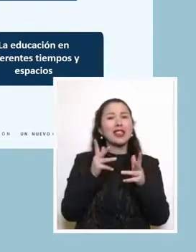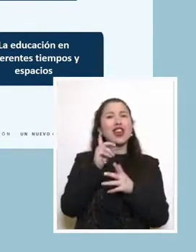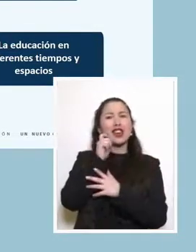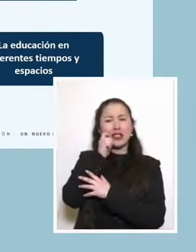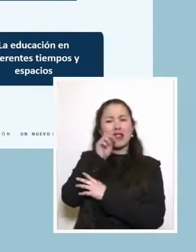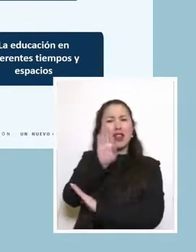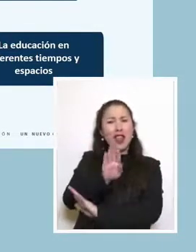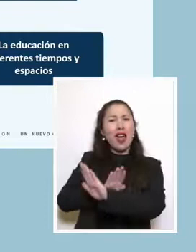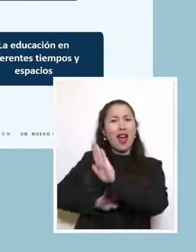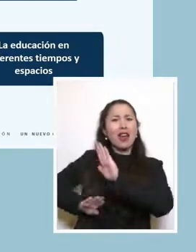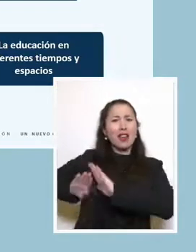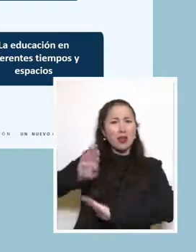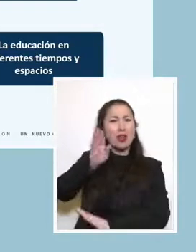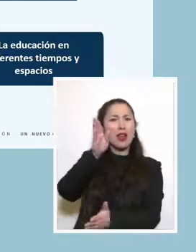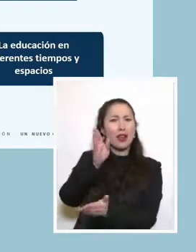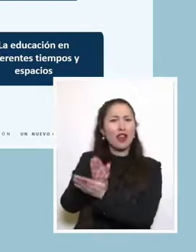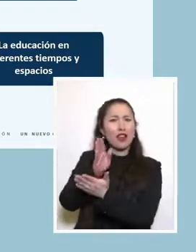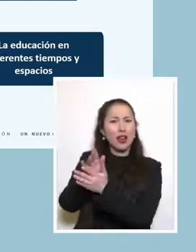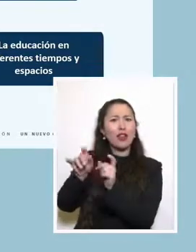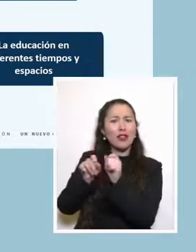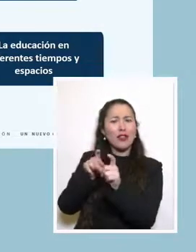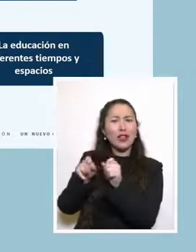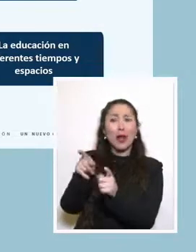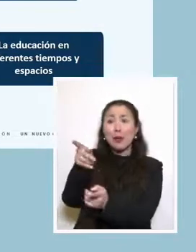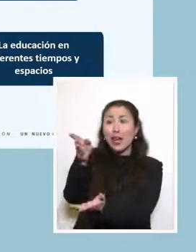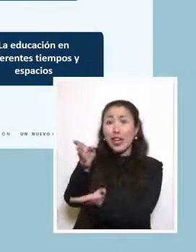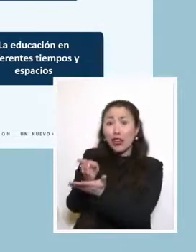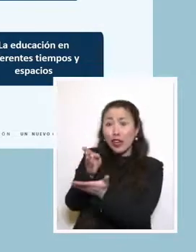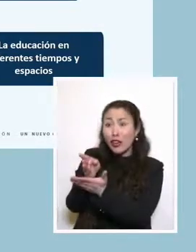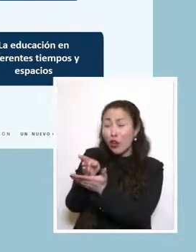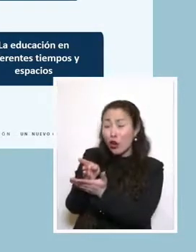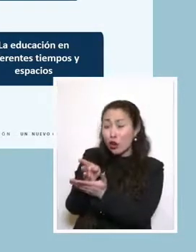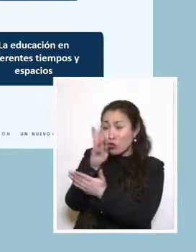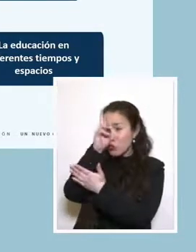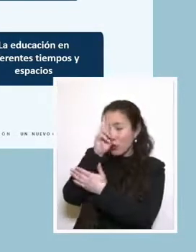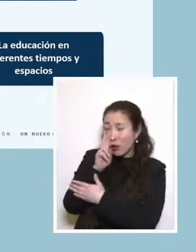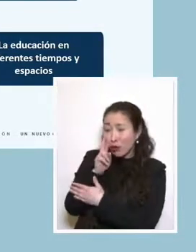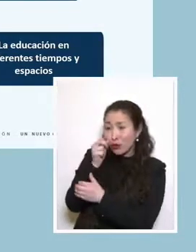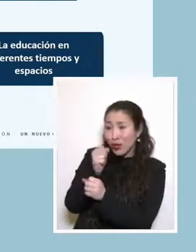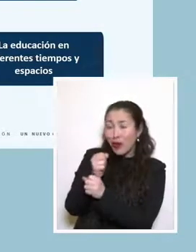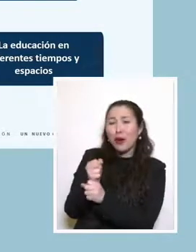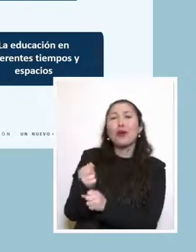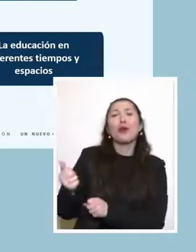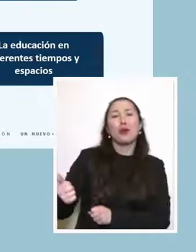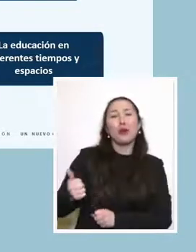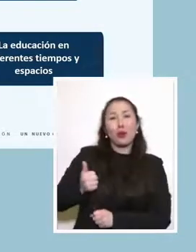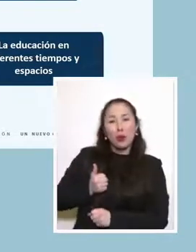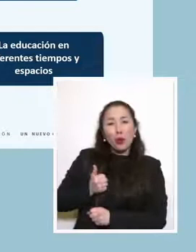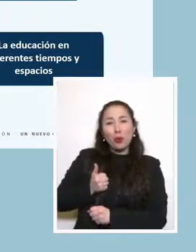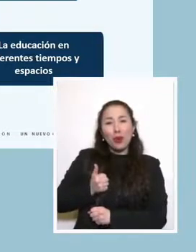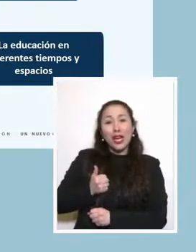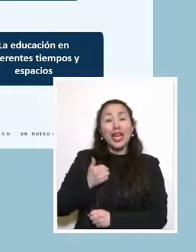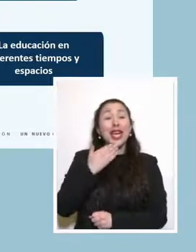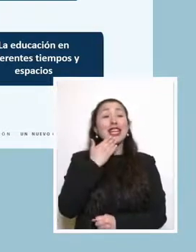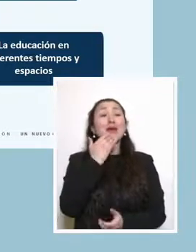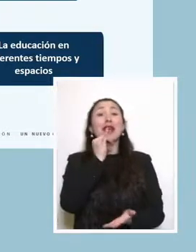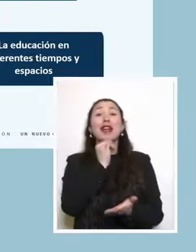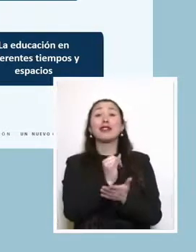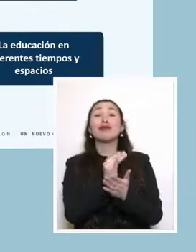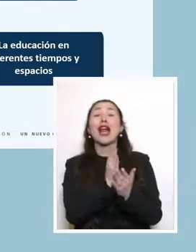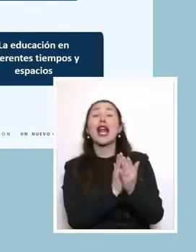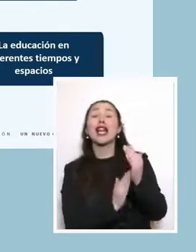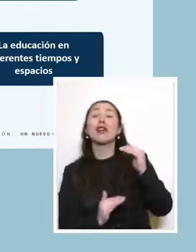que dar a las escuelas para que cumplan con su función y la inclusión, la equidad y